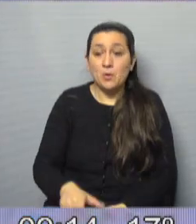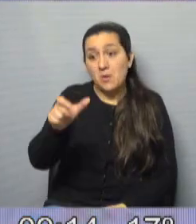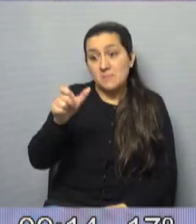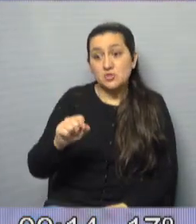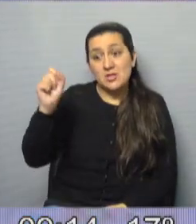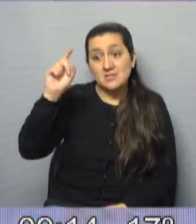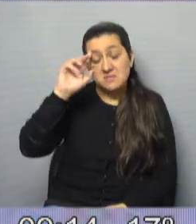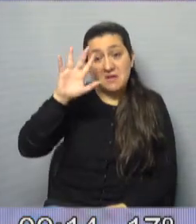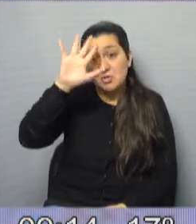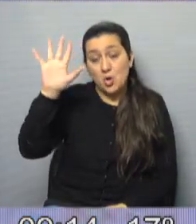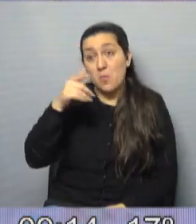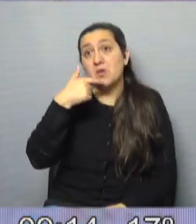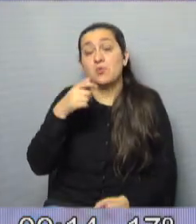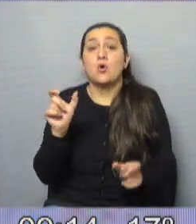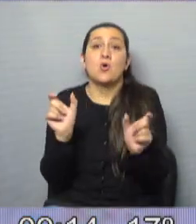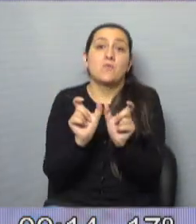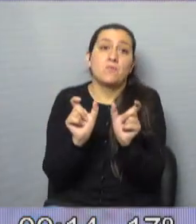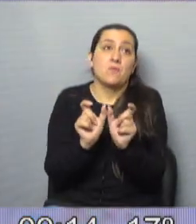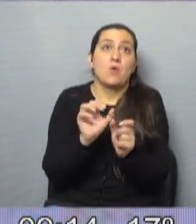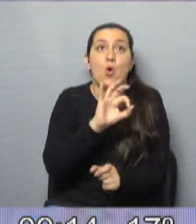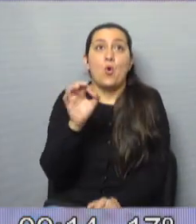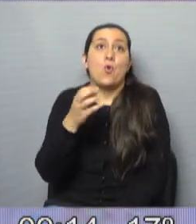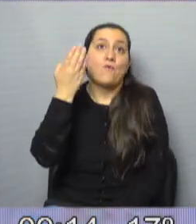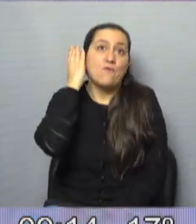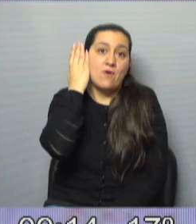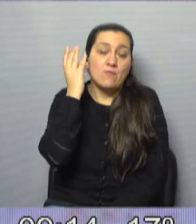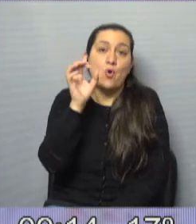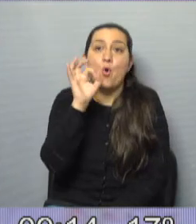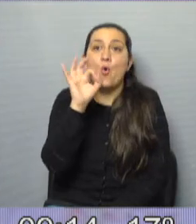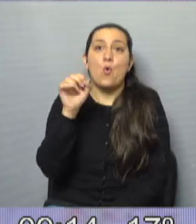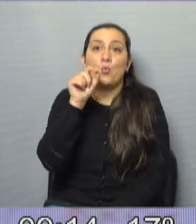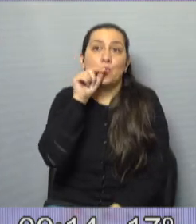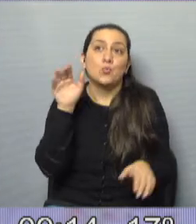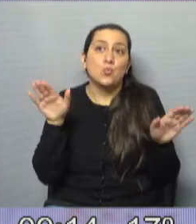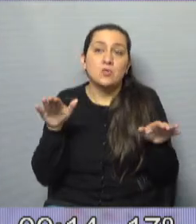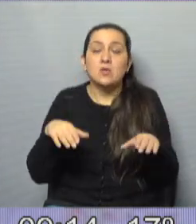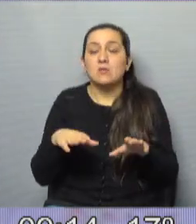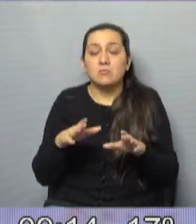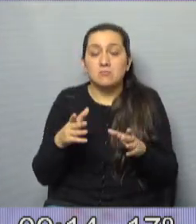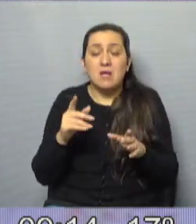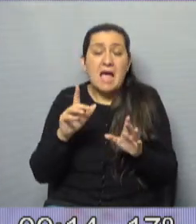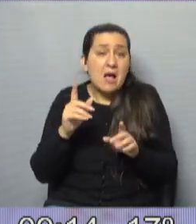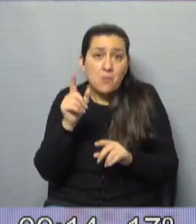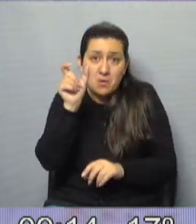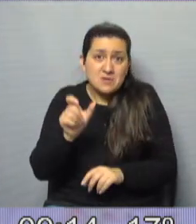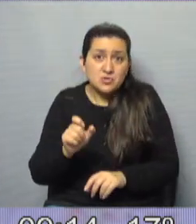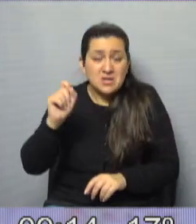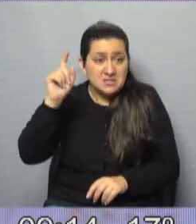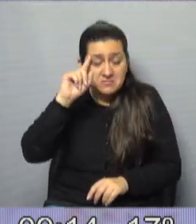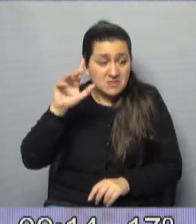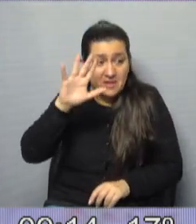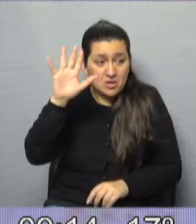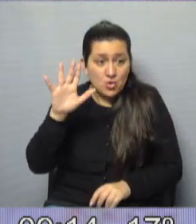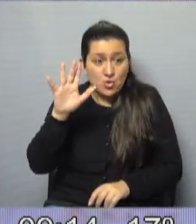Uber, alguien se imaginó Facebook, Twitter, todas esas redes sociales, por ejemplo. Sí. Démosle uso a la